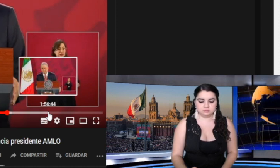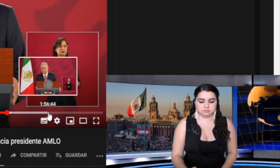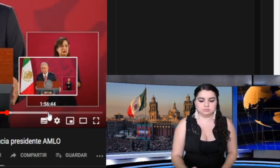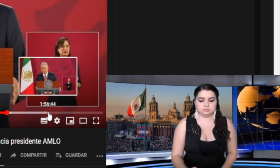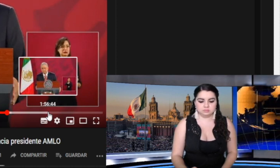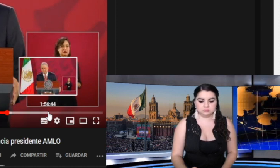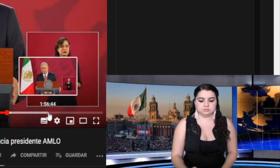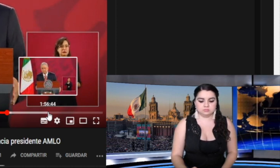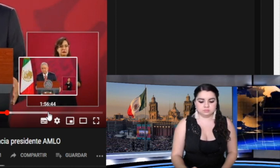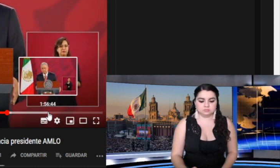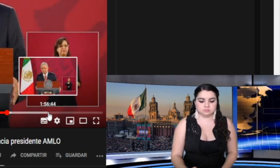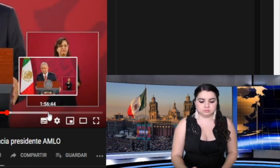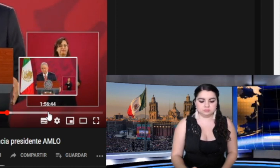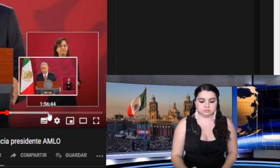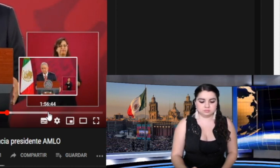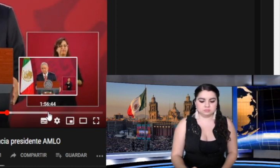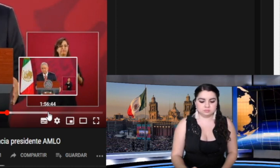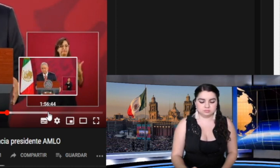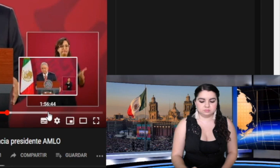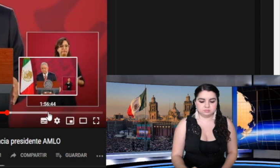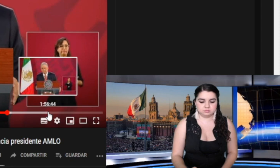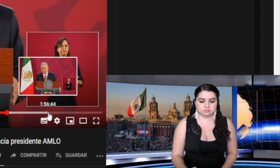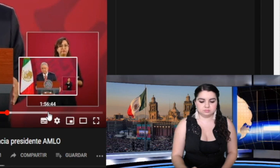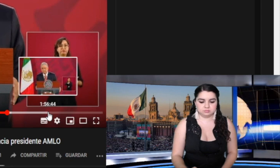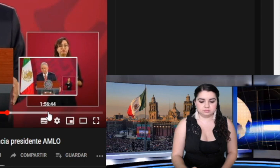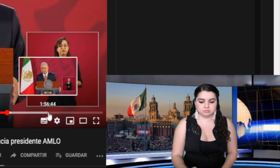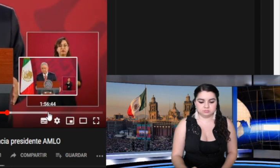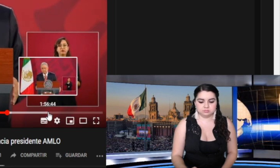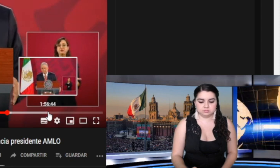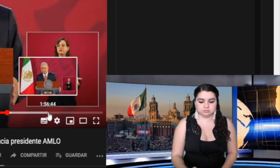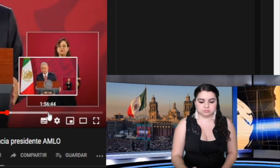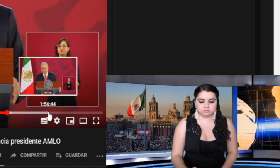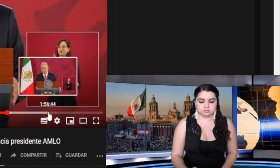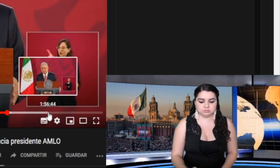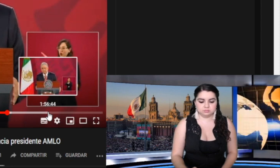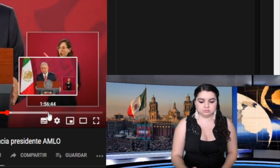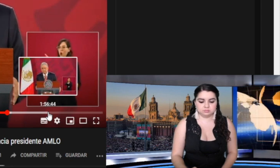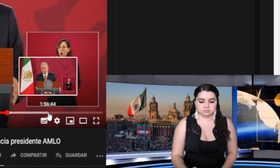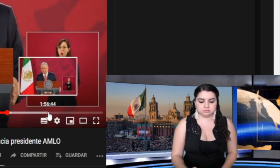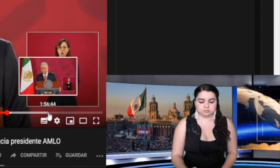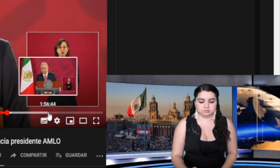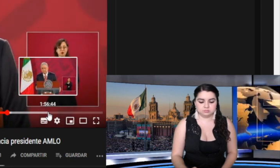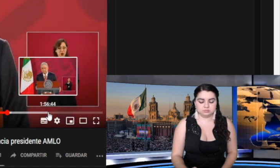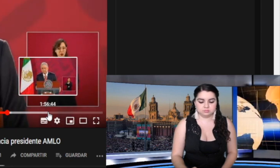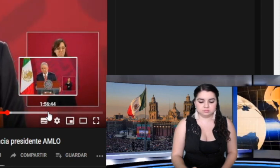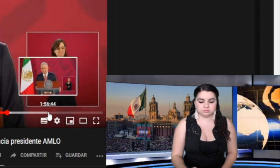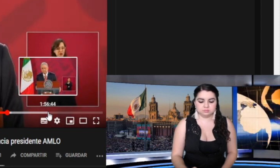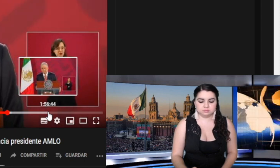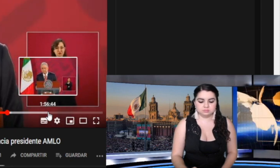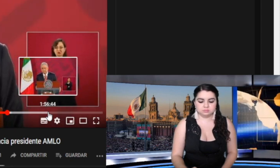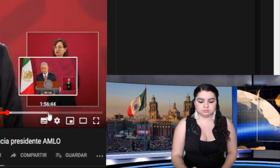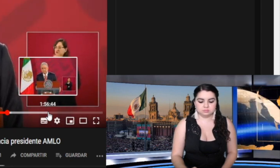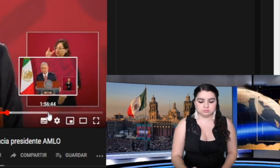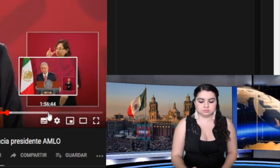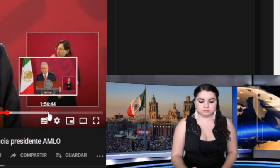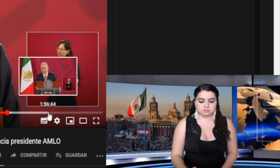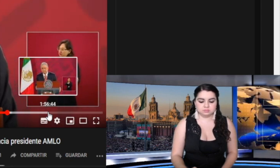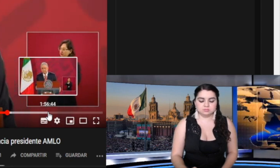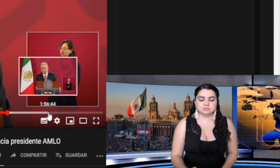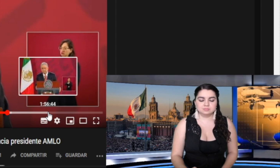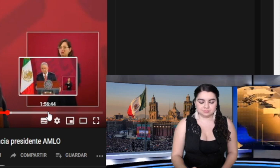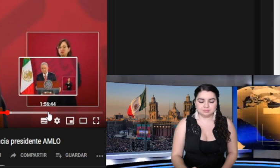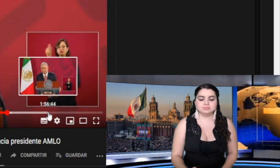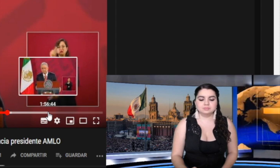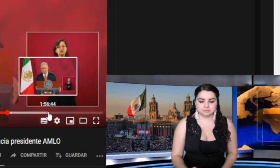ahora estén siendo atendidas, bien atendidas, en hospitales privados por